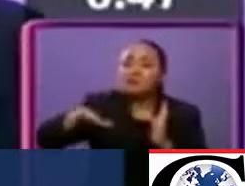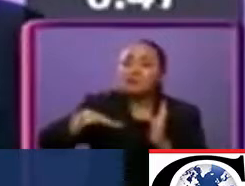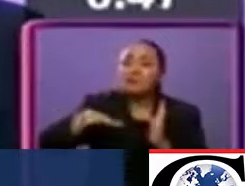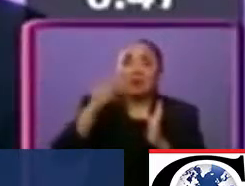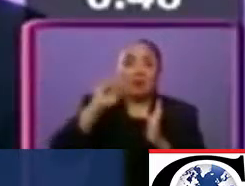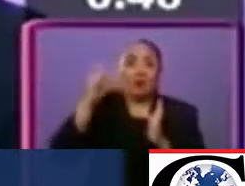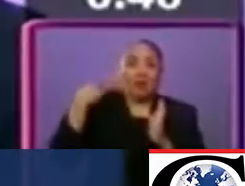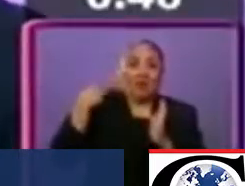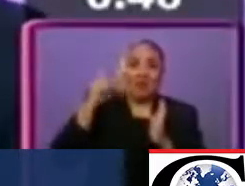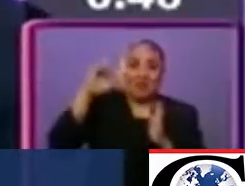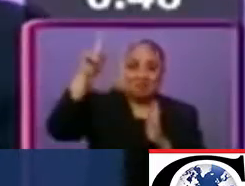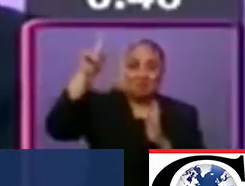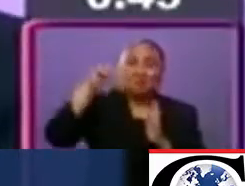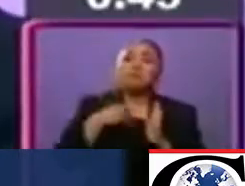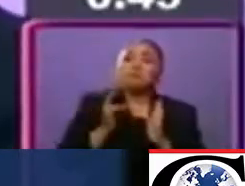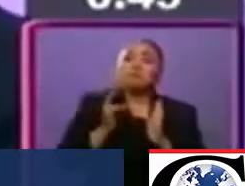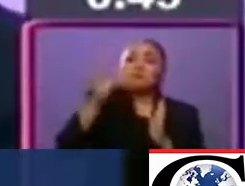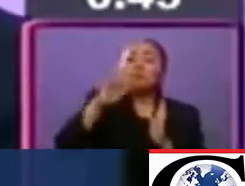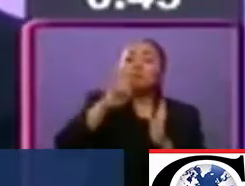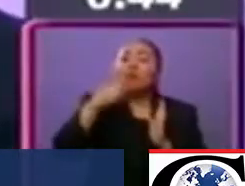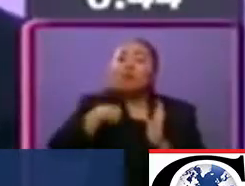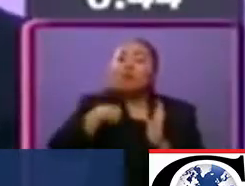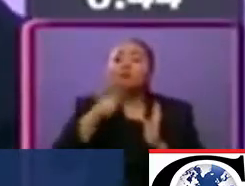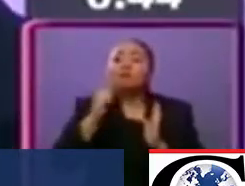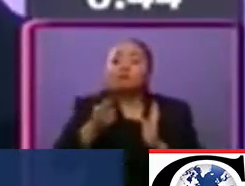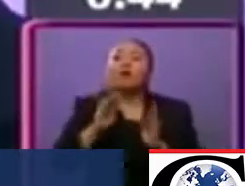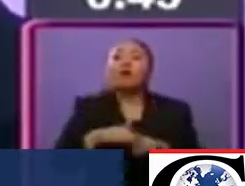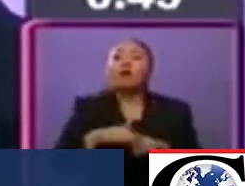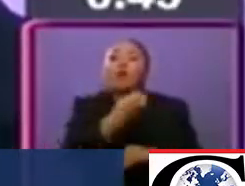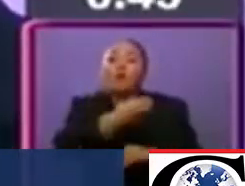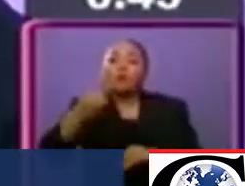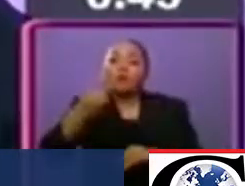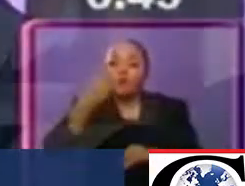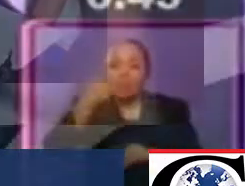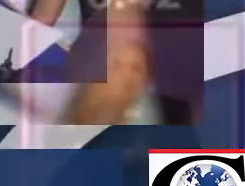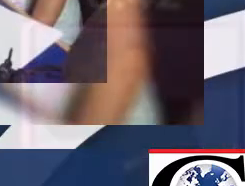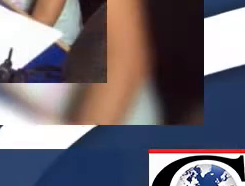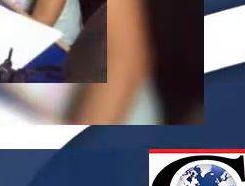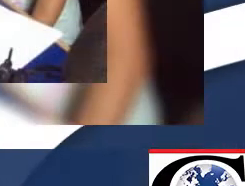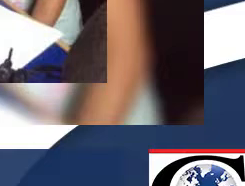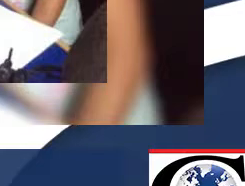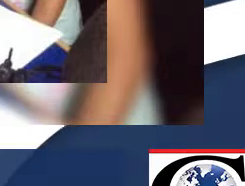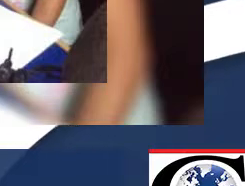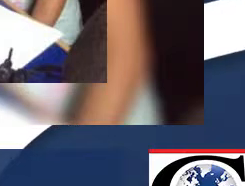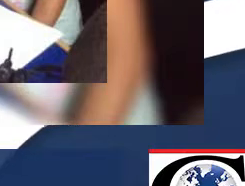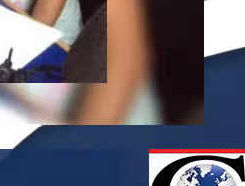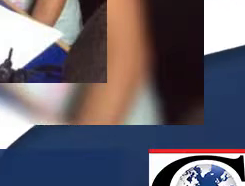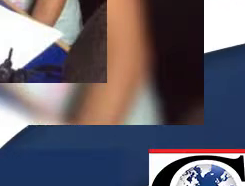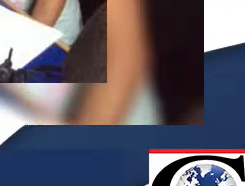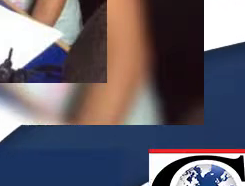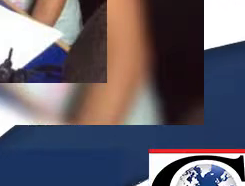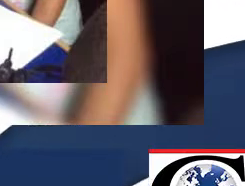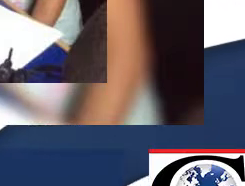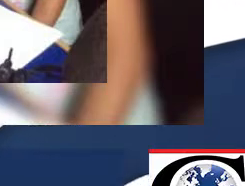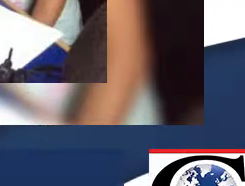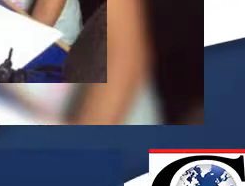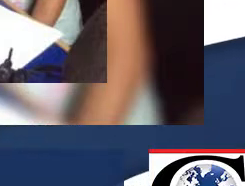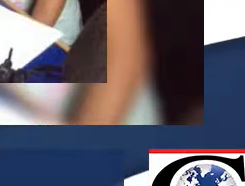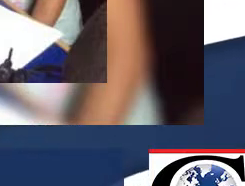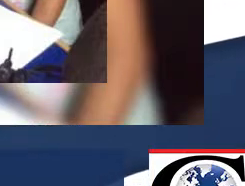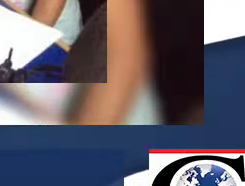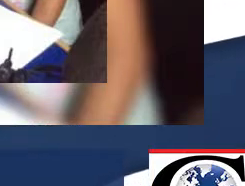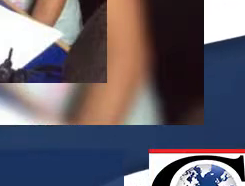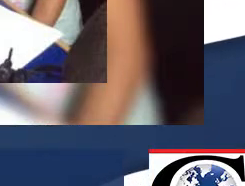Eduardo. No, ella no sería la gobernadora, ¿eh? O sea, a lo mejor es